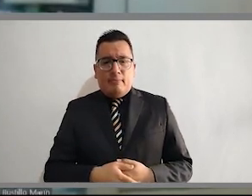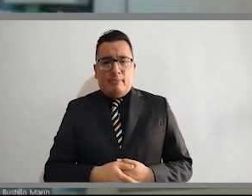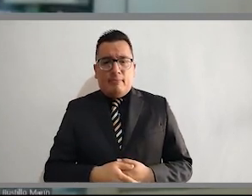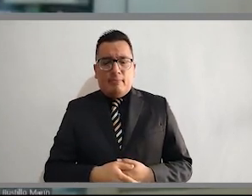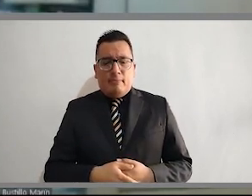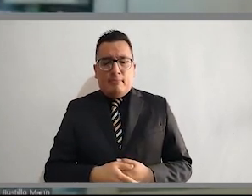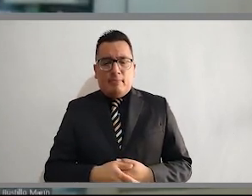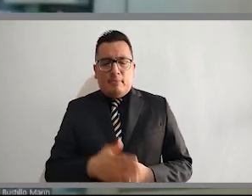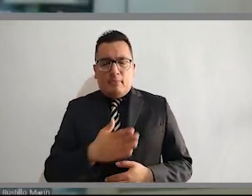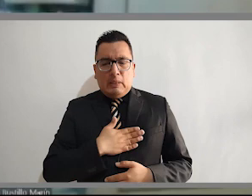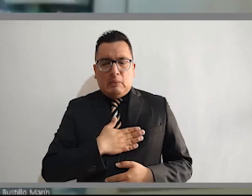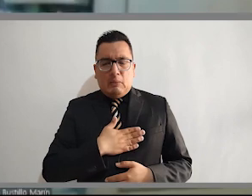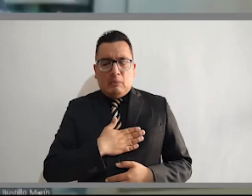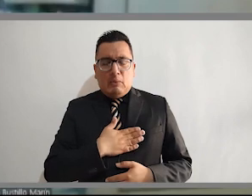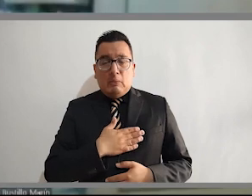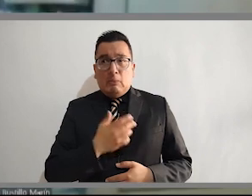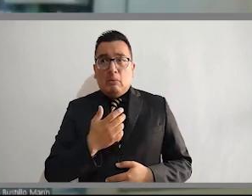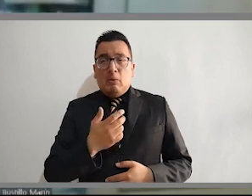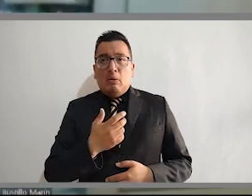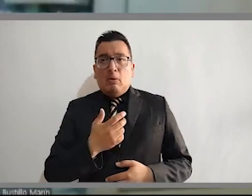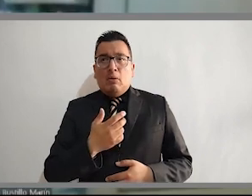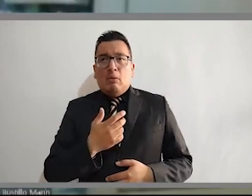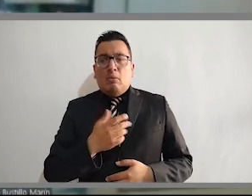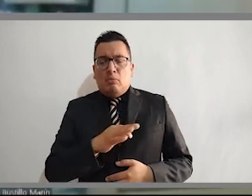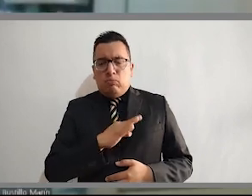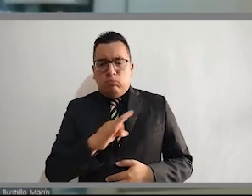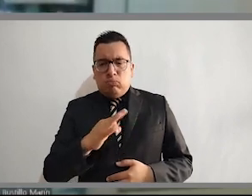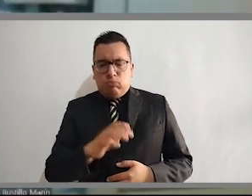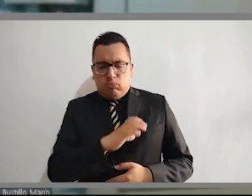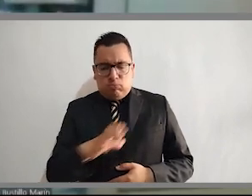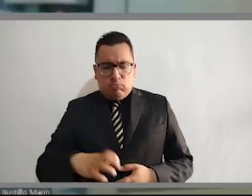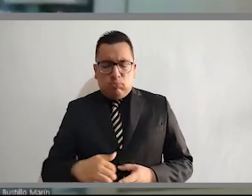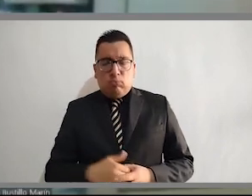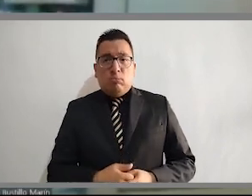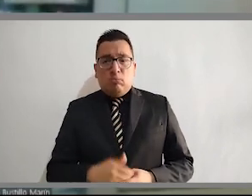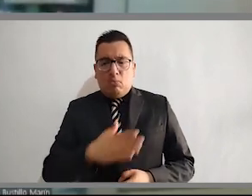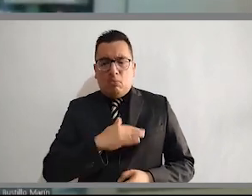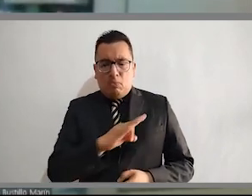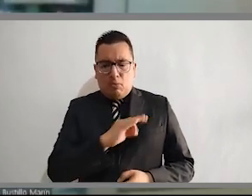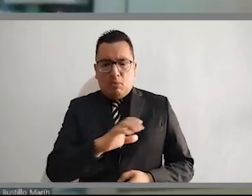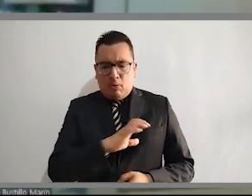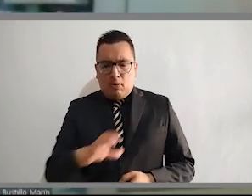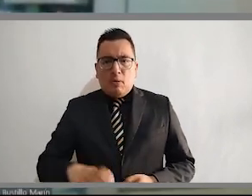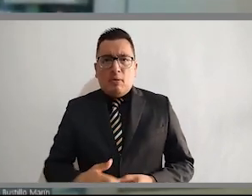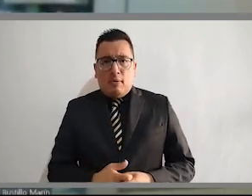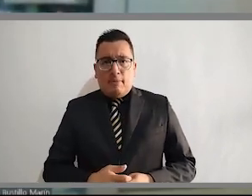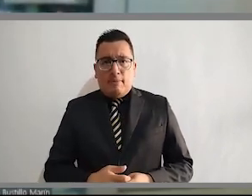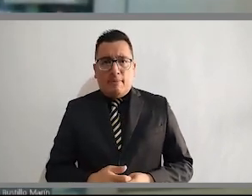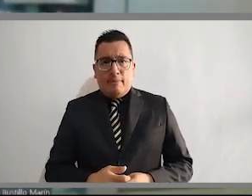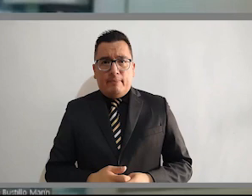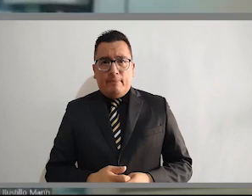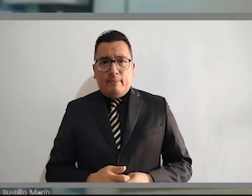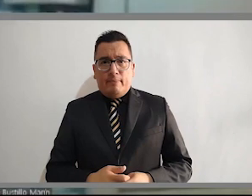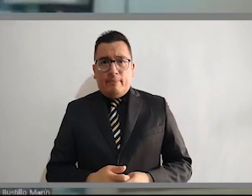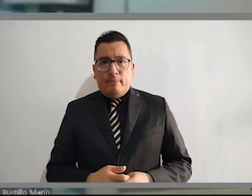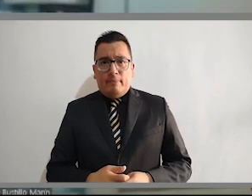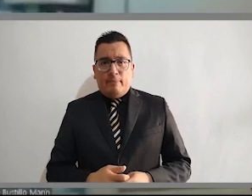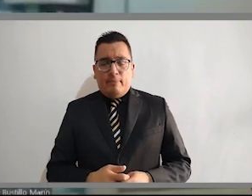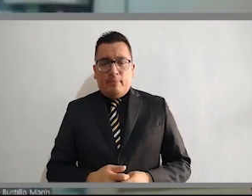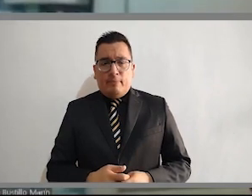de que tu acceso al cargo esté protegido, de que tú puedas ser candidata, de